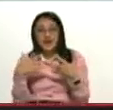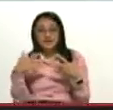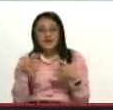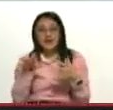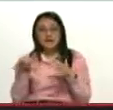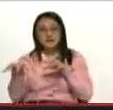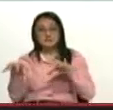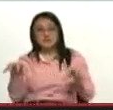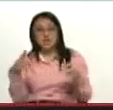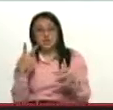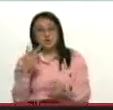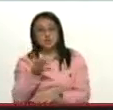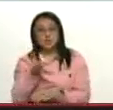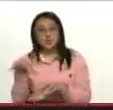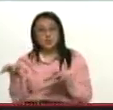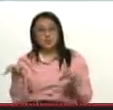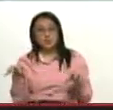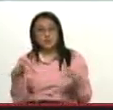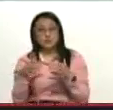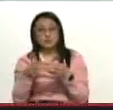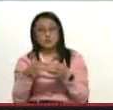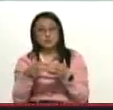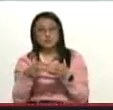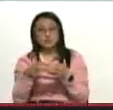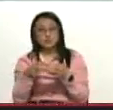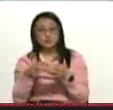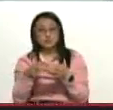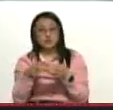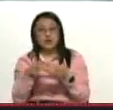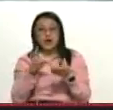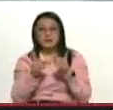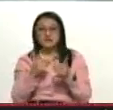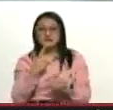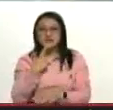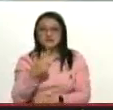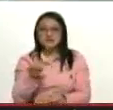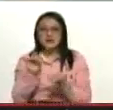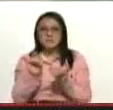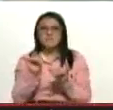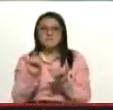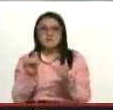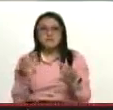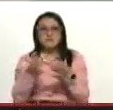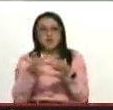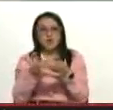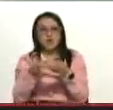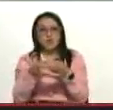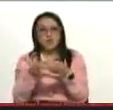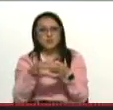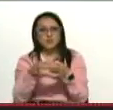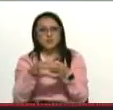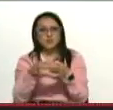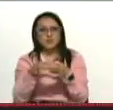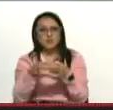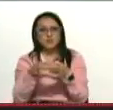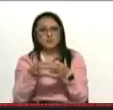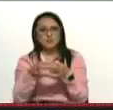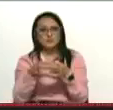de hecho me ha dicho que son de la misma tribu es la